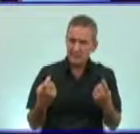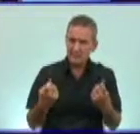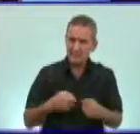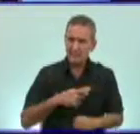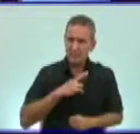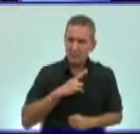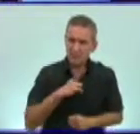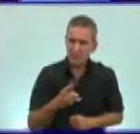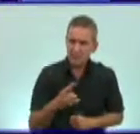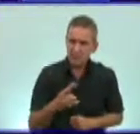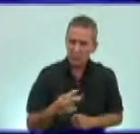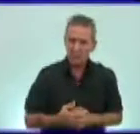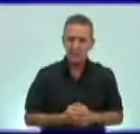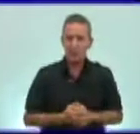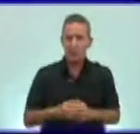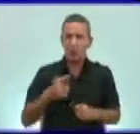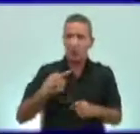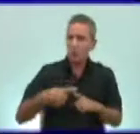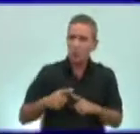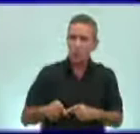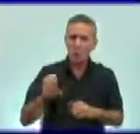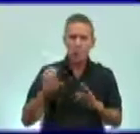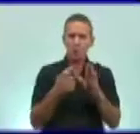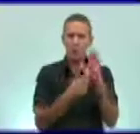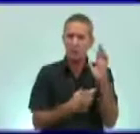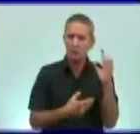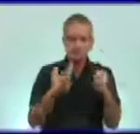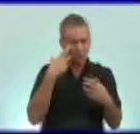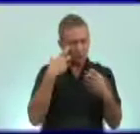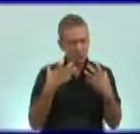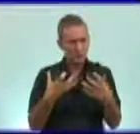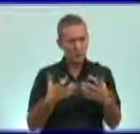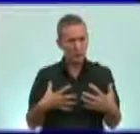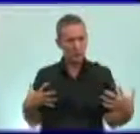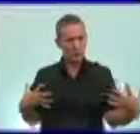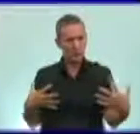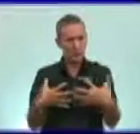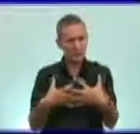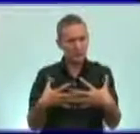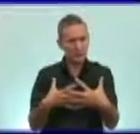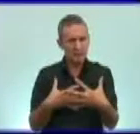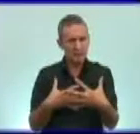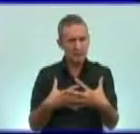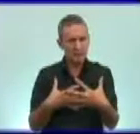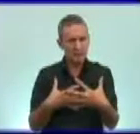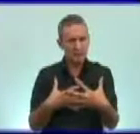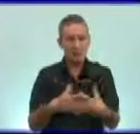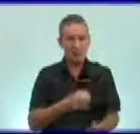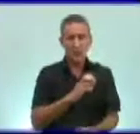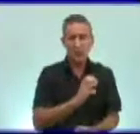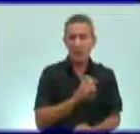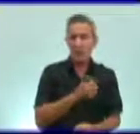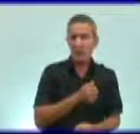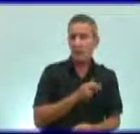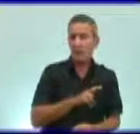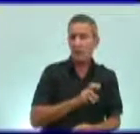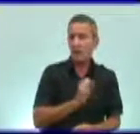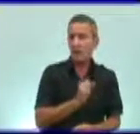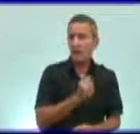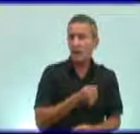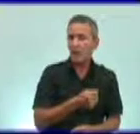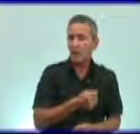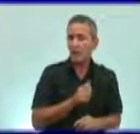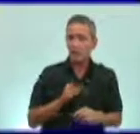respuesta. Otros elementos son importantes porque tiene que ver con la relación causa-efecto. No es lo